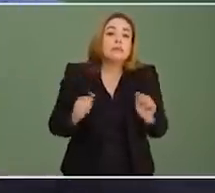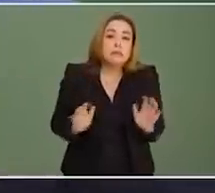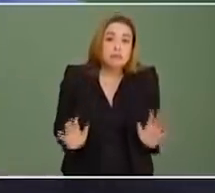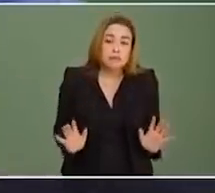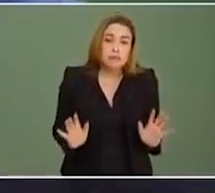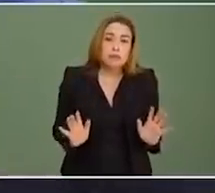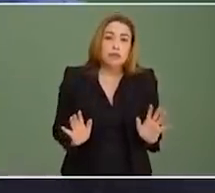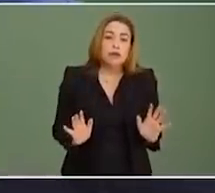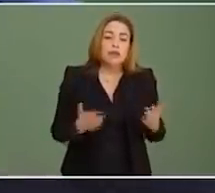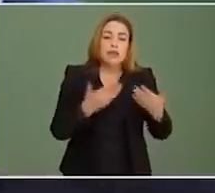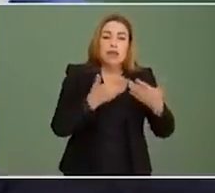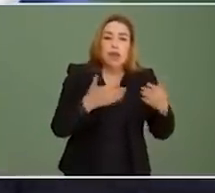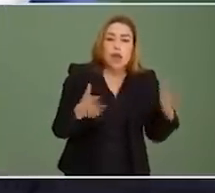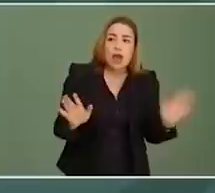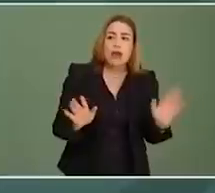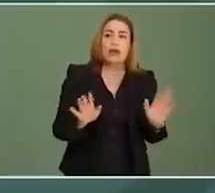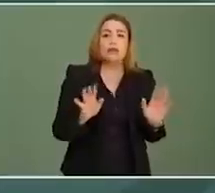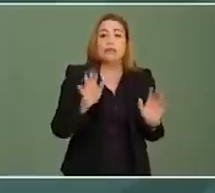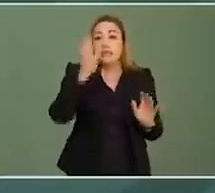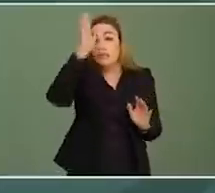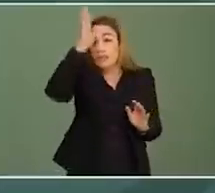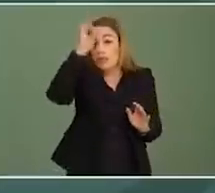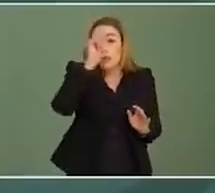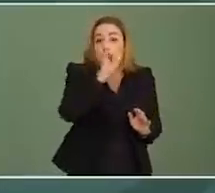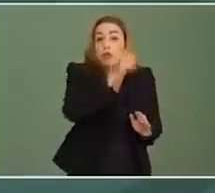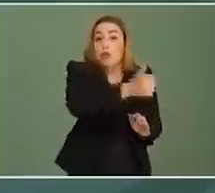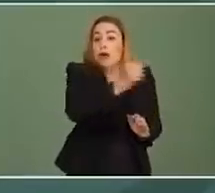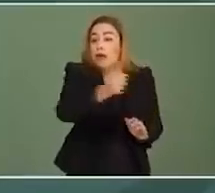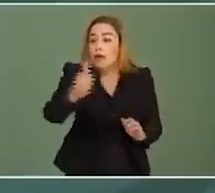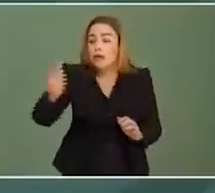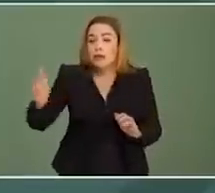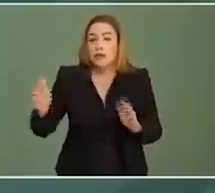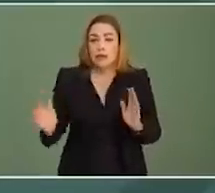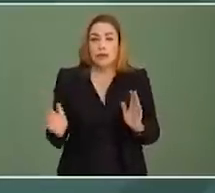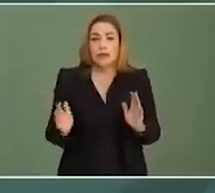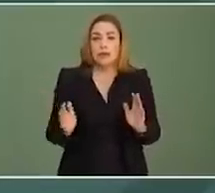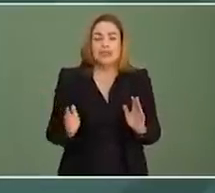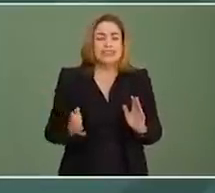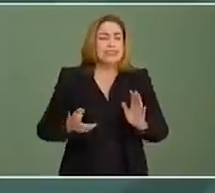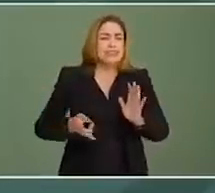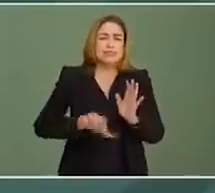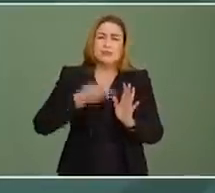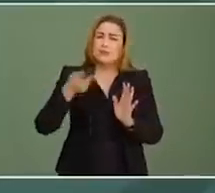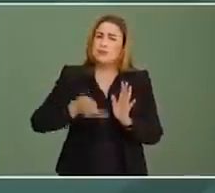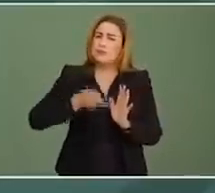abiertas laxas muchas veces